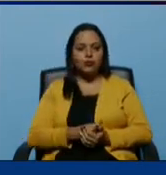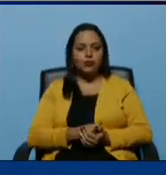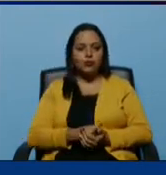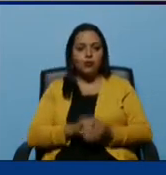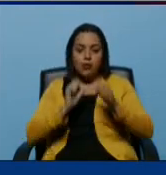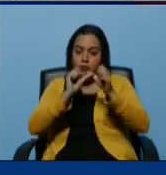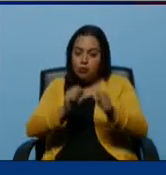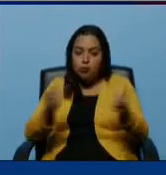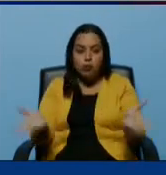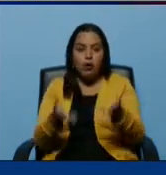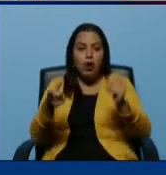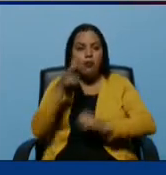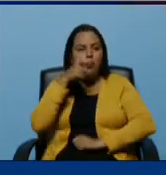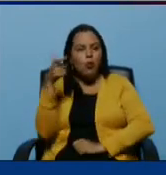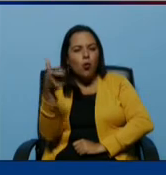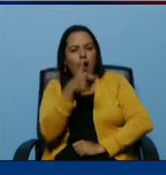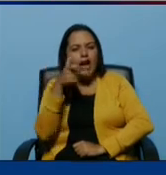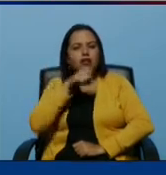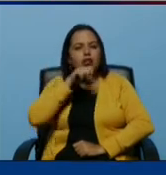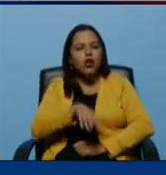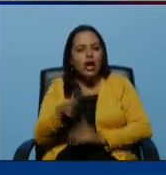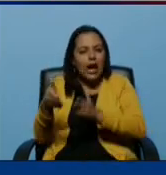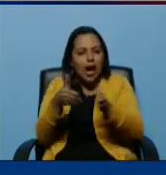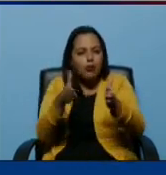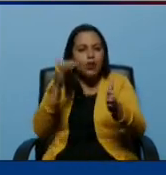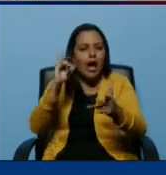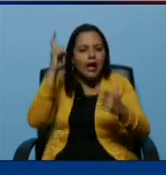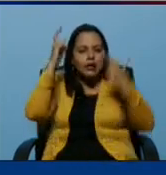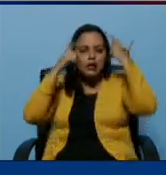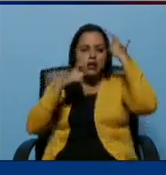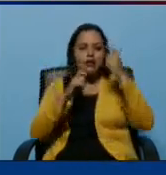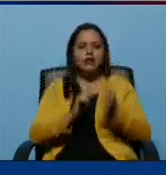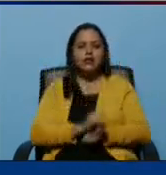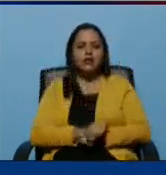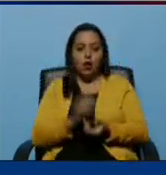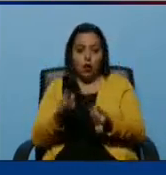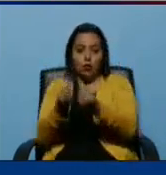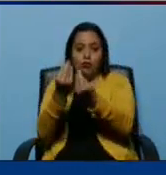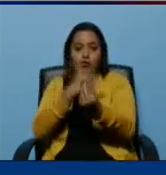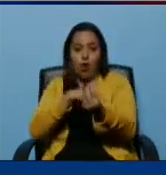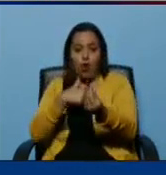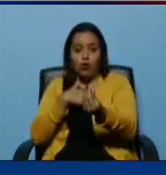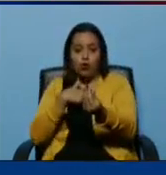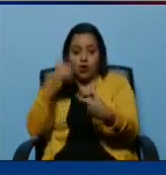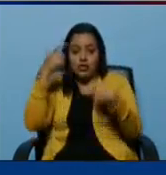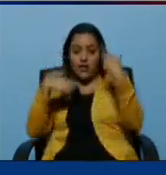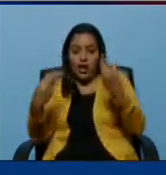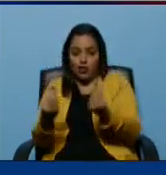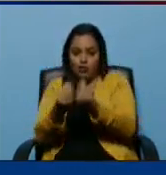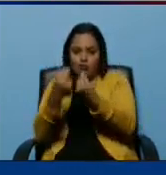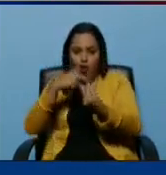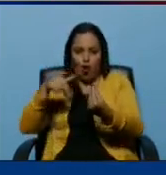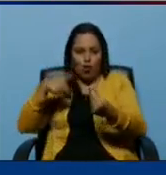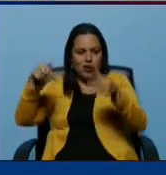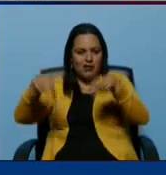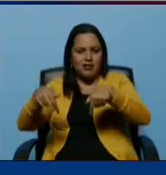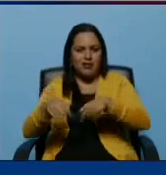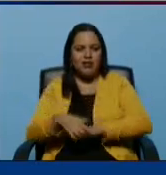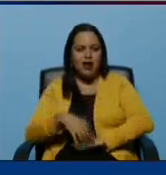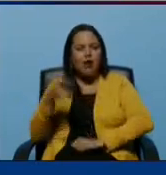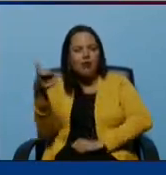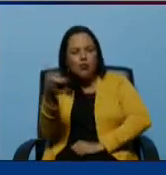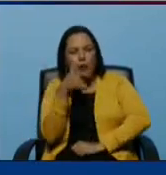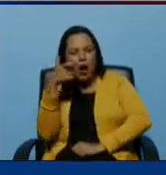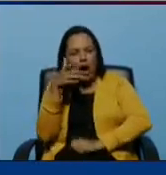pujante, buscando historia, buscando caminos, está Chávez junto a nosotros. Él está con nosotros aquí, buscando